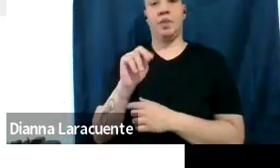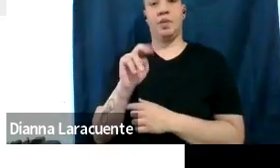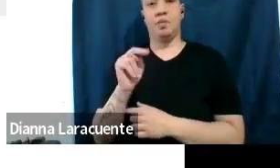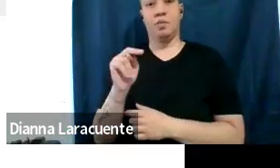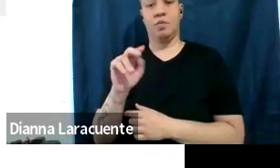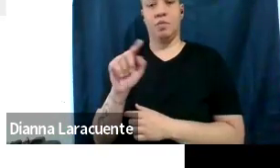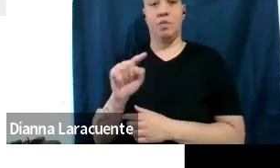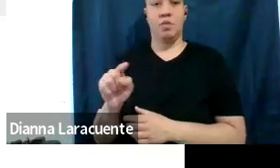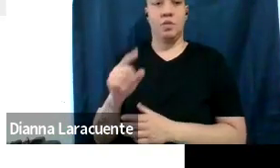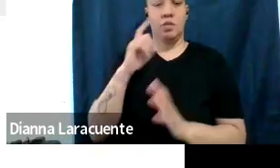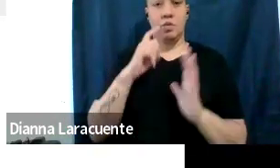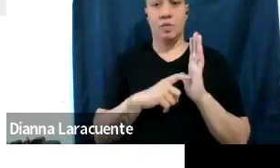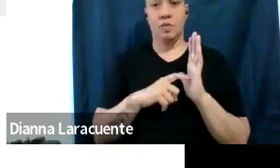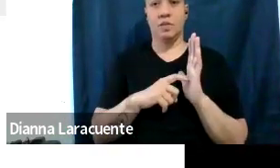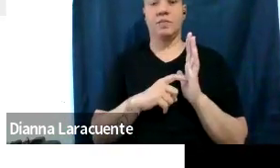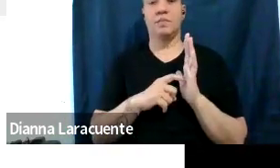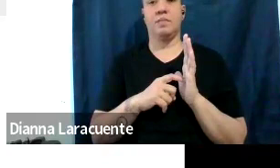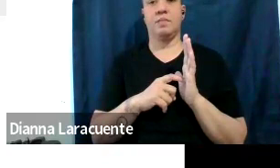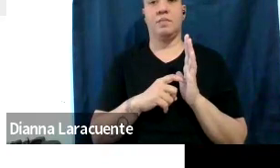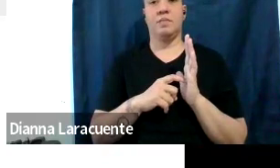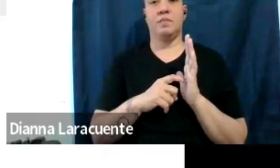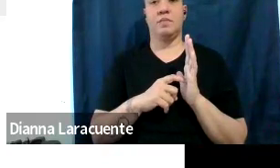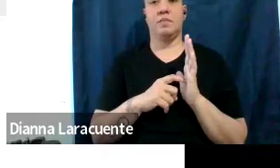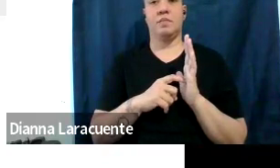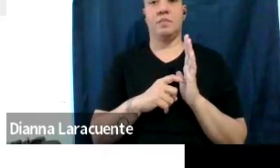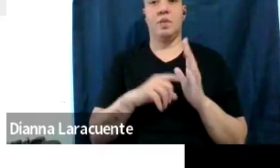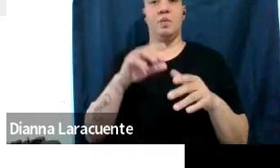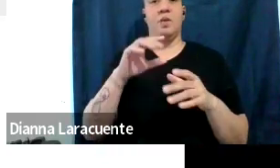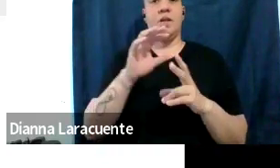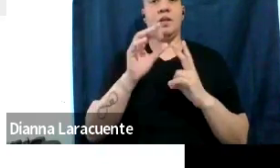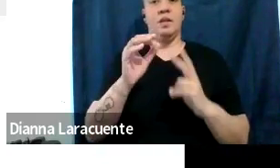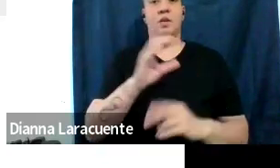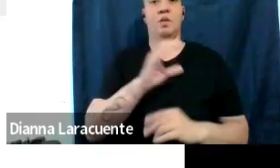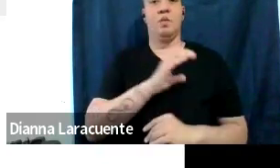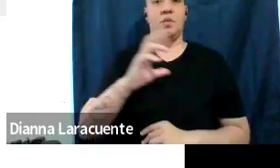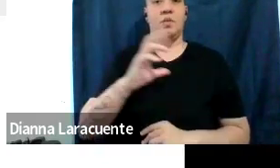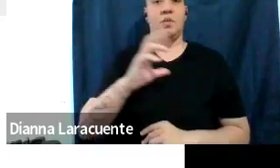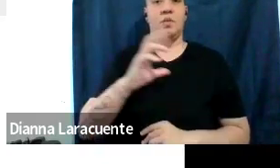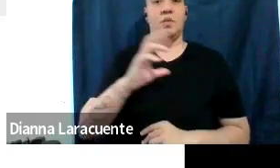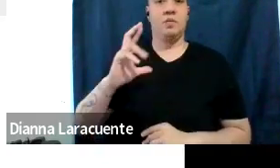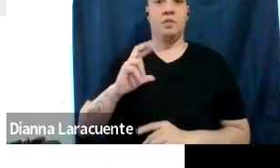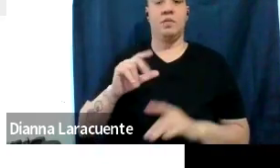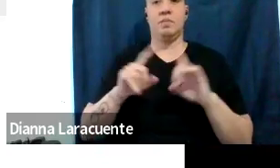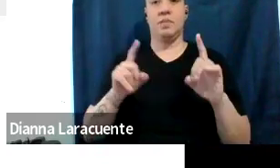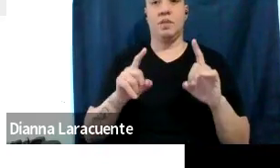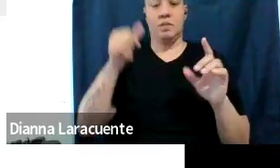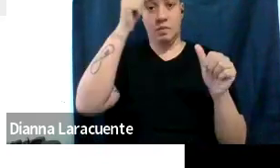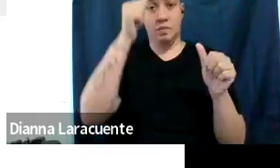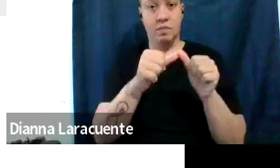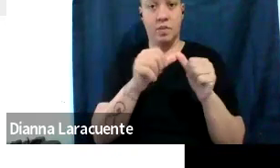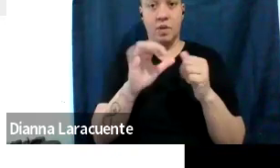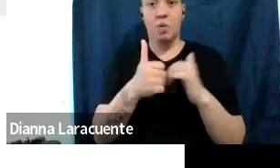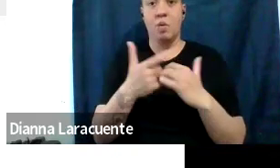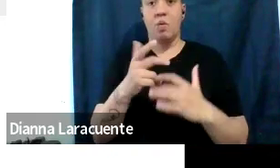se dio cuenta, y entonces él es elegido comisionado residente. Pero acuérdense que cuando llega como